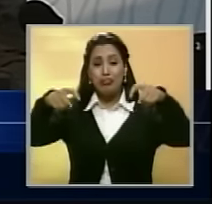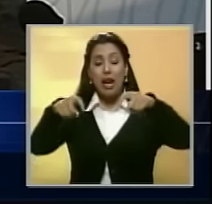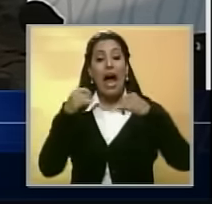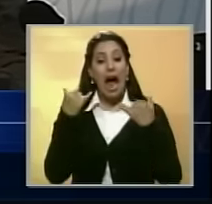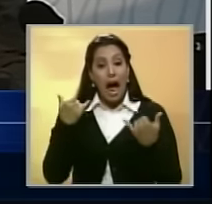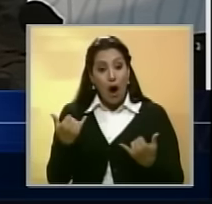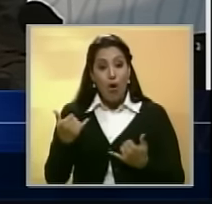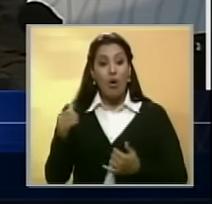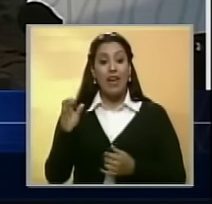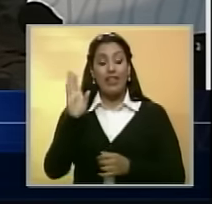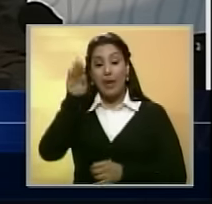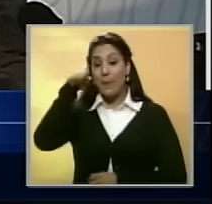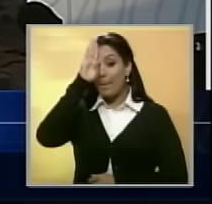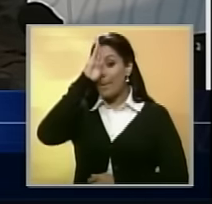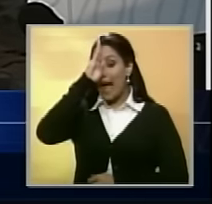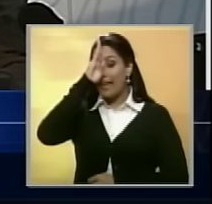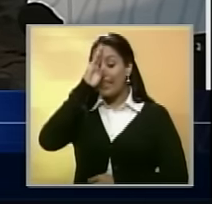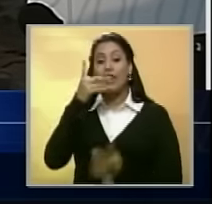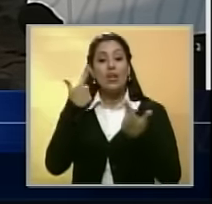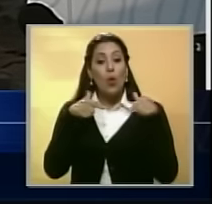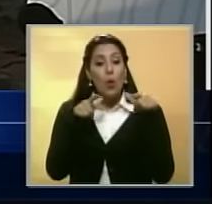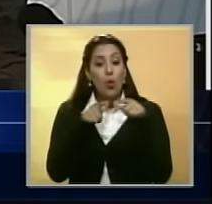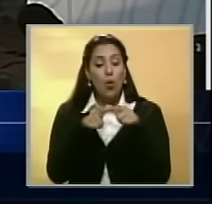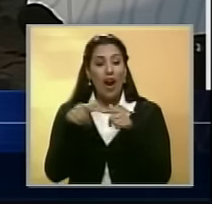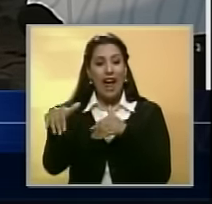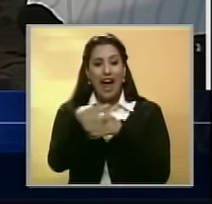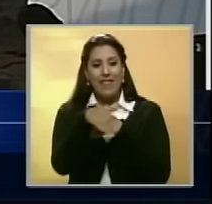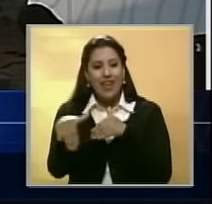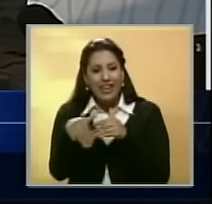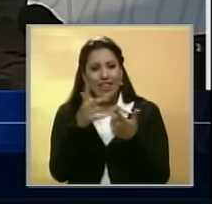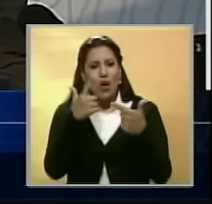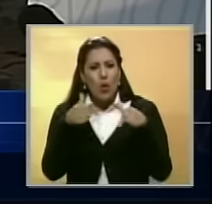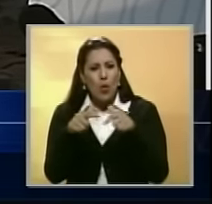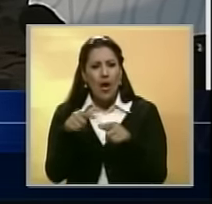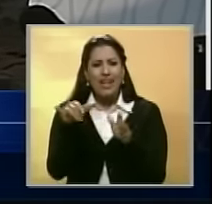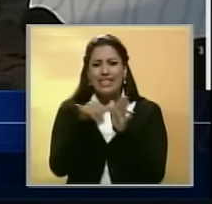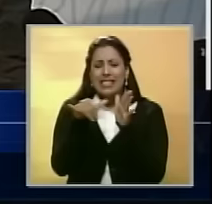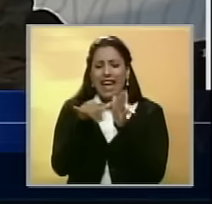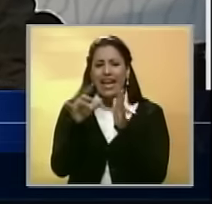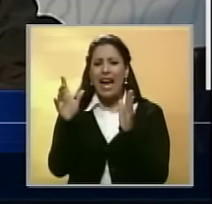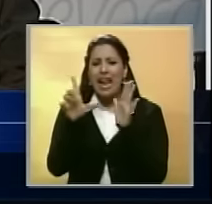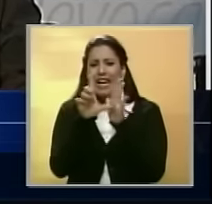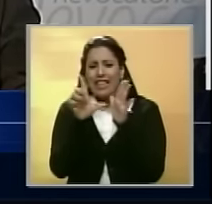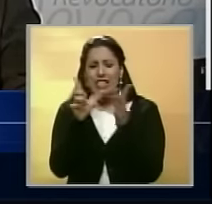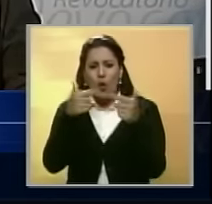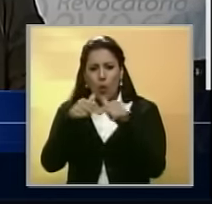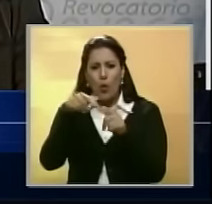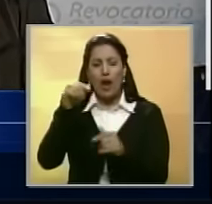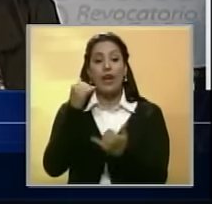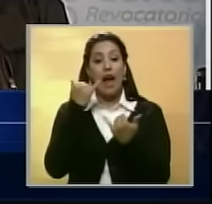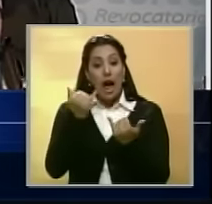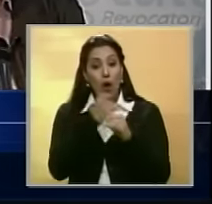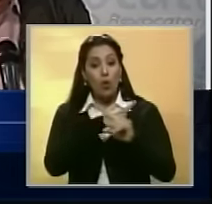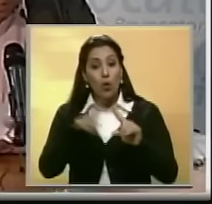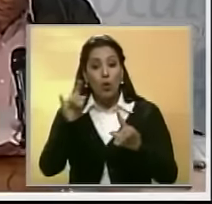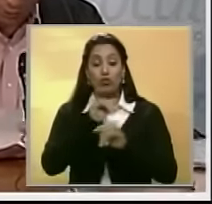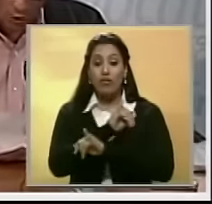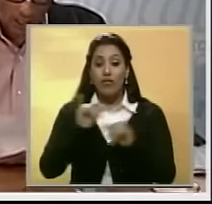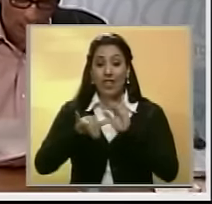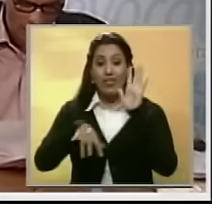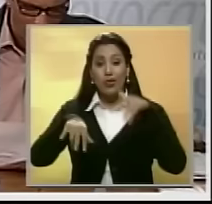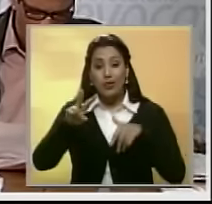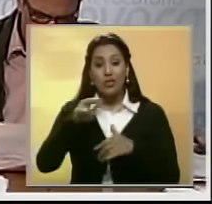de Barinas, final avenida Cruz Paredes, avenida Rómulo Gallegos, diagonal al Liceo Andueza Palacios. Entonces, parte de